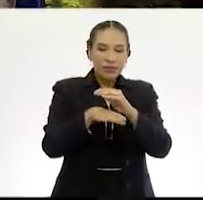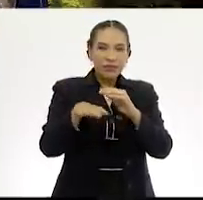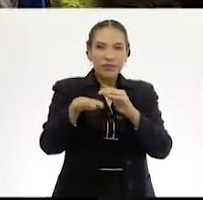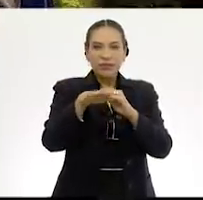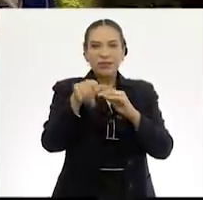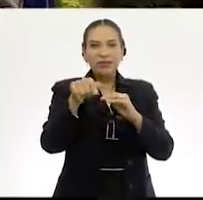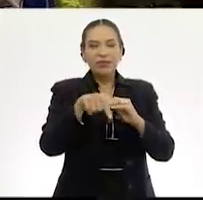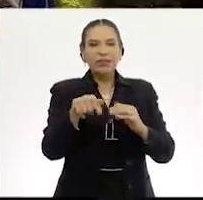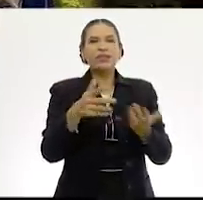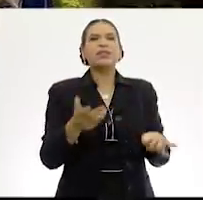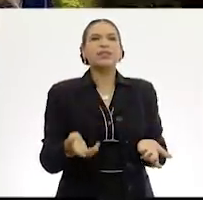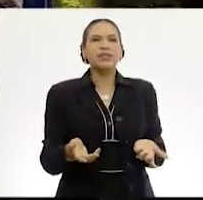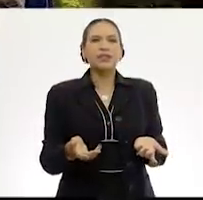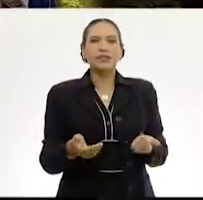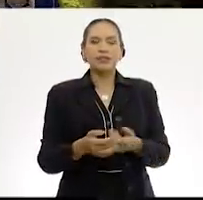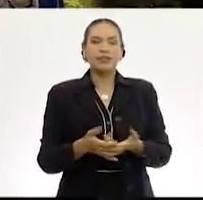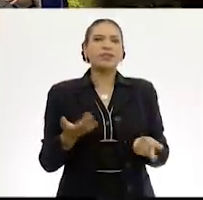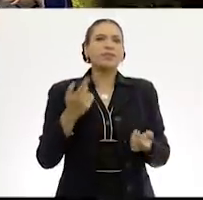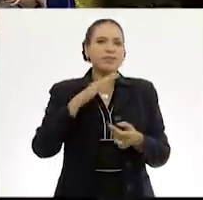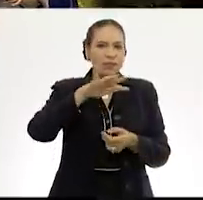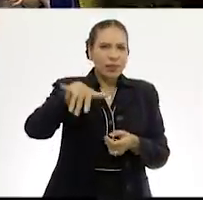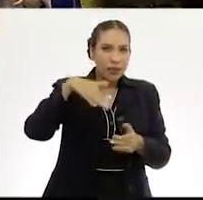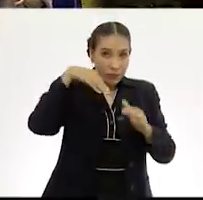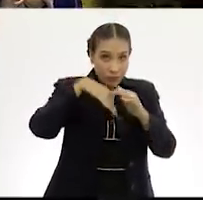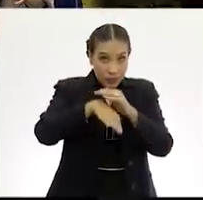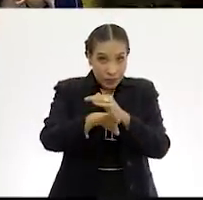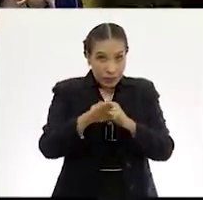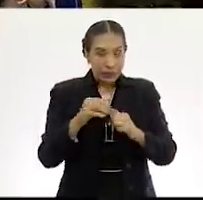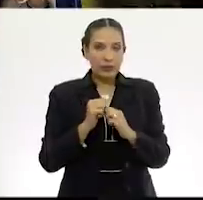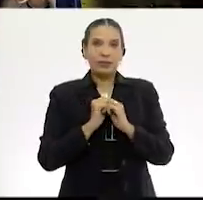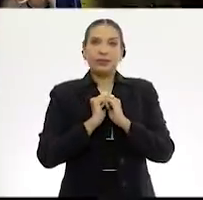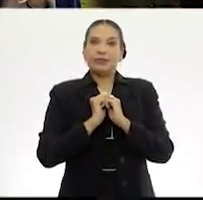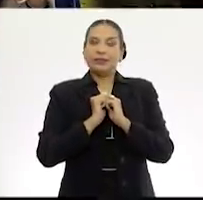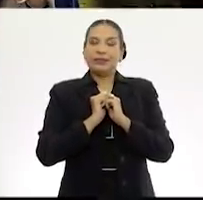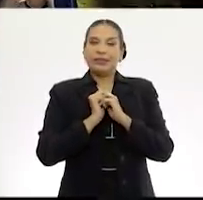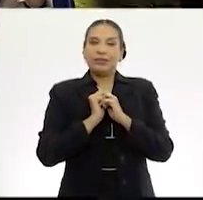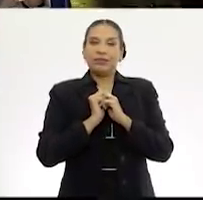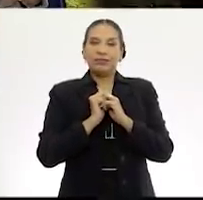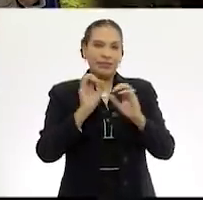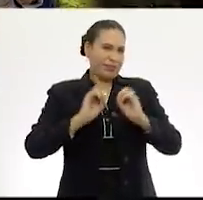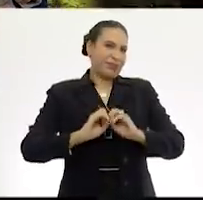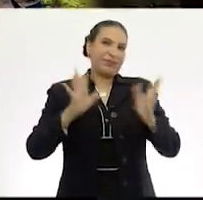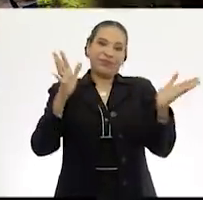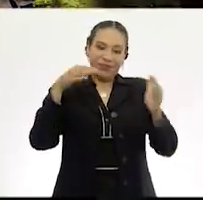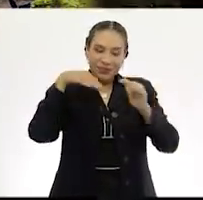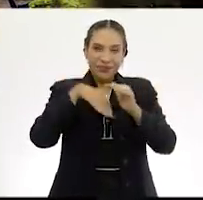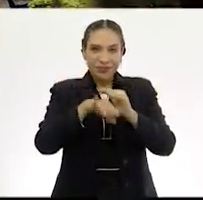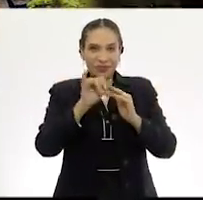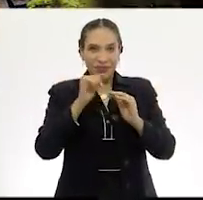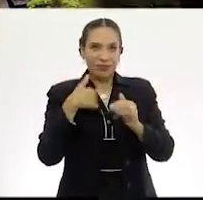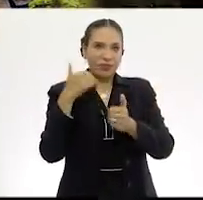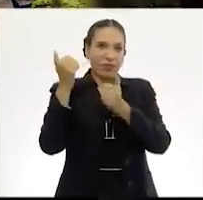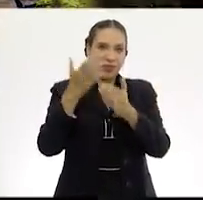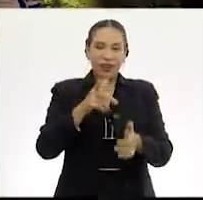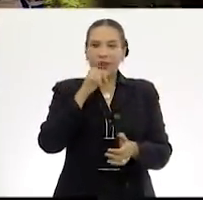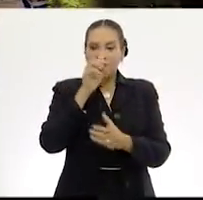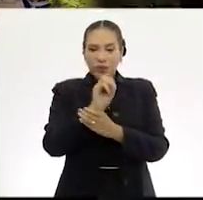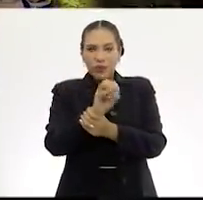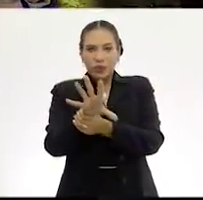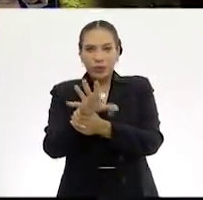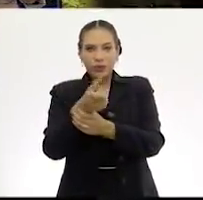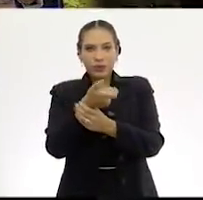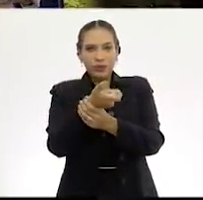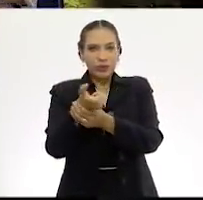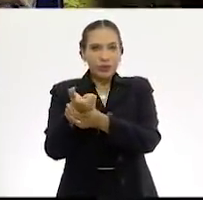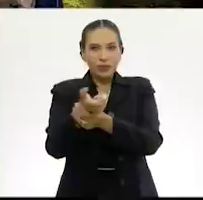¿Va? ¿Pero sí, cómo? Sí, sí. ¿Vamos a entrar? Sí. Claro. Ay, claro. Yo traje una linterna, la traigo por